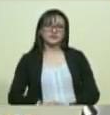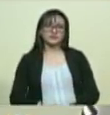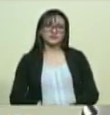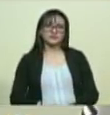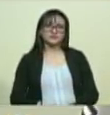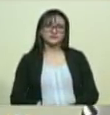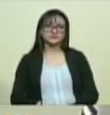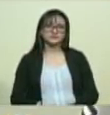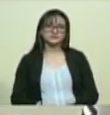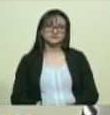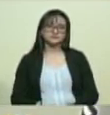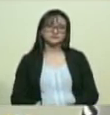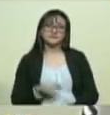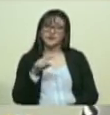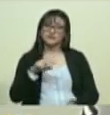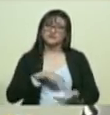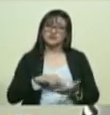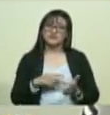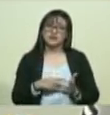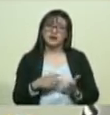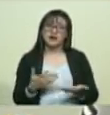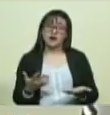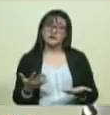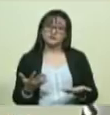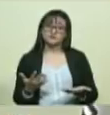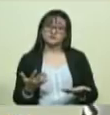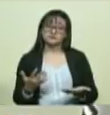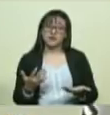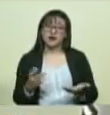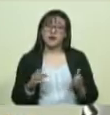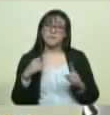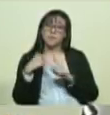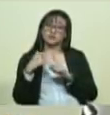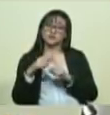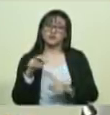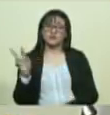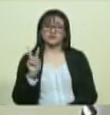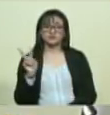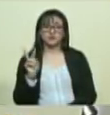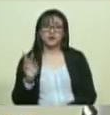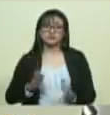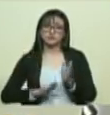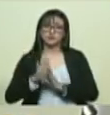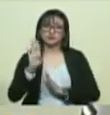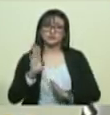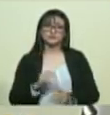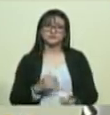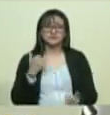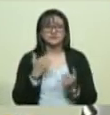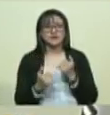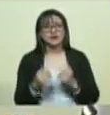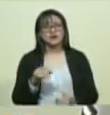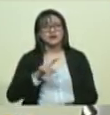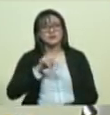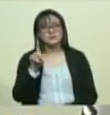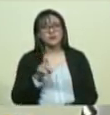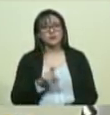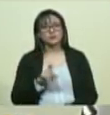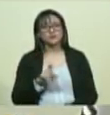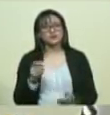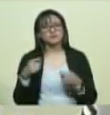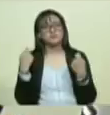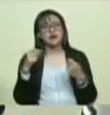Eso marcará, sin duda alguna, posibilidades para este país. Para finalizar, Gabriela González, Diario La